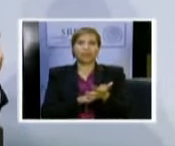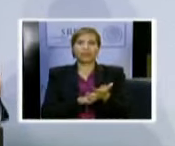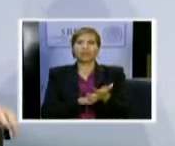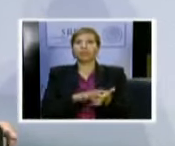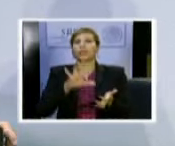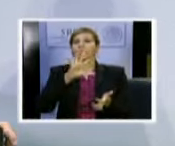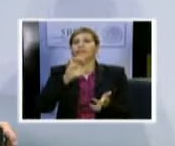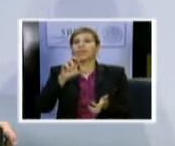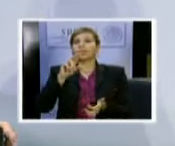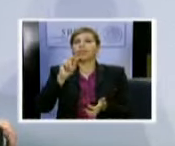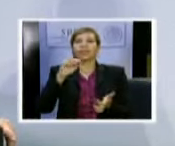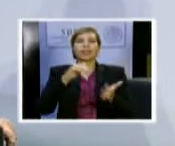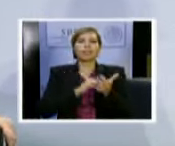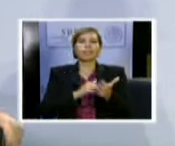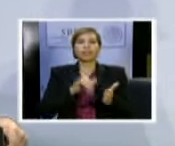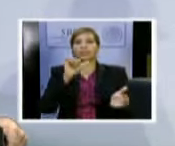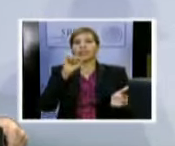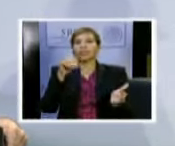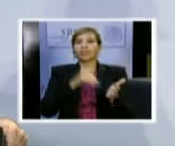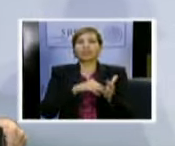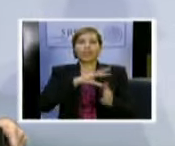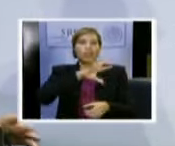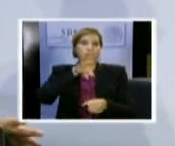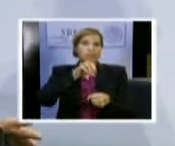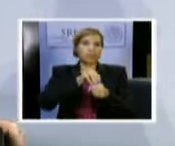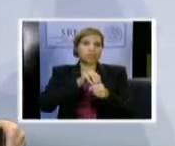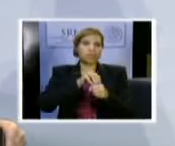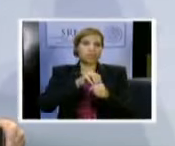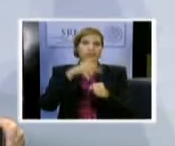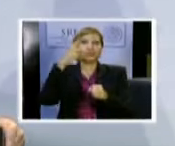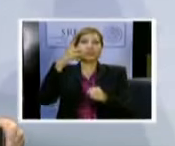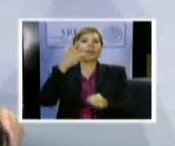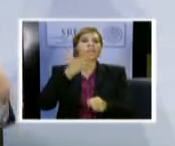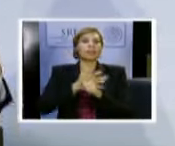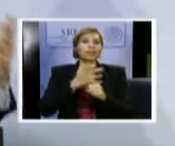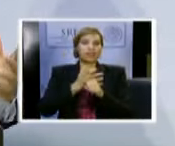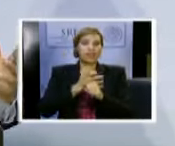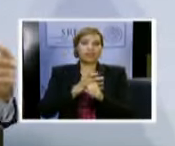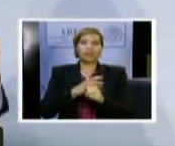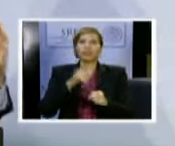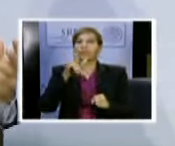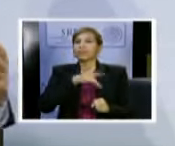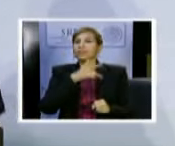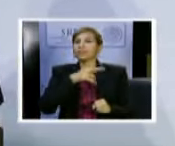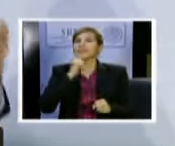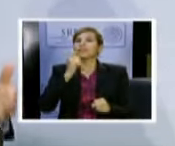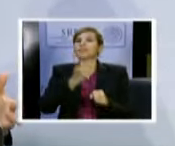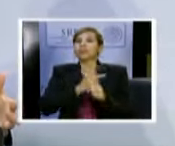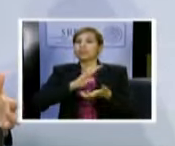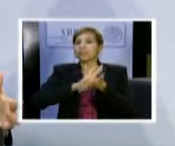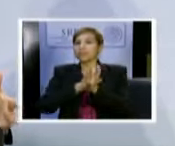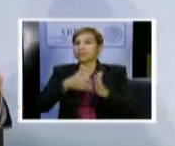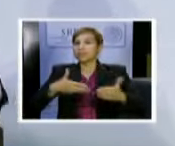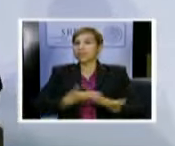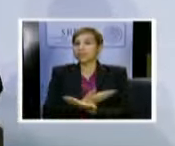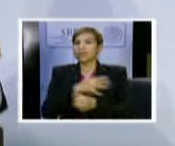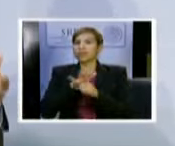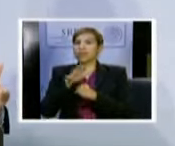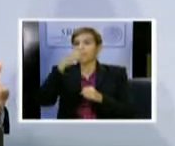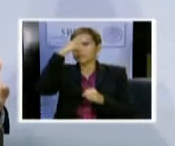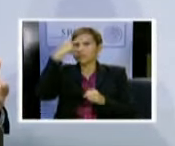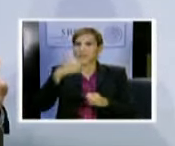de los 580,000, 600,000 en todos Estados Unidos, adivinen de qué nacionalidad son.